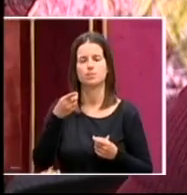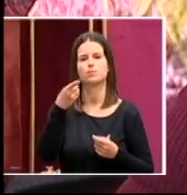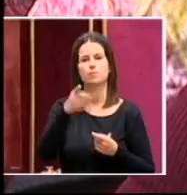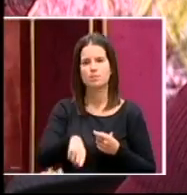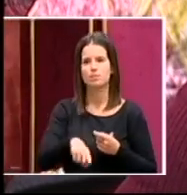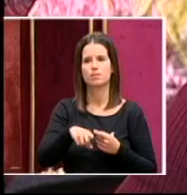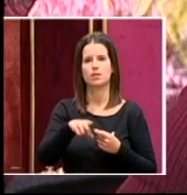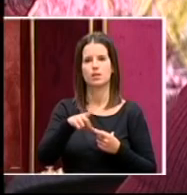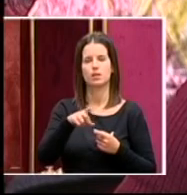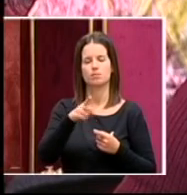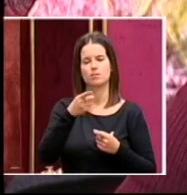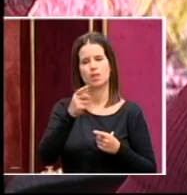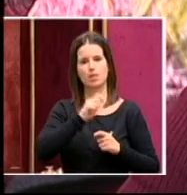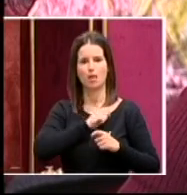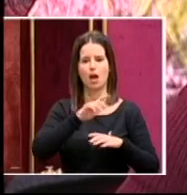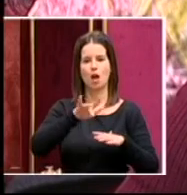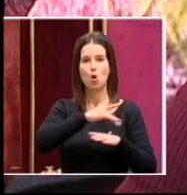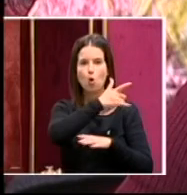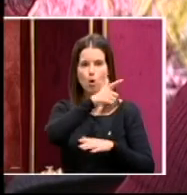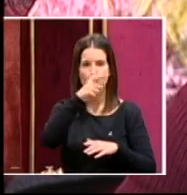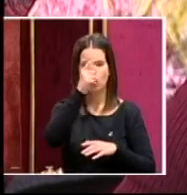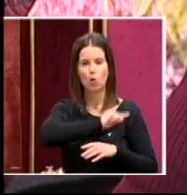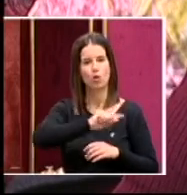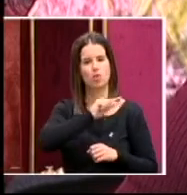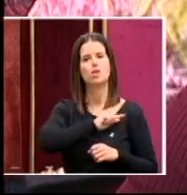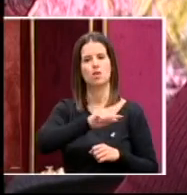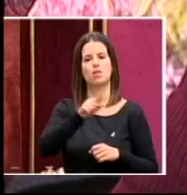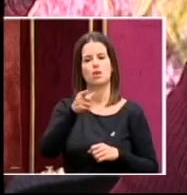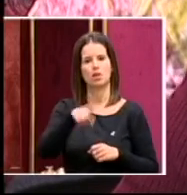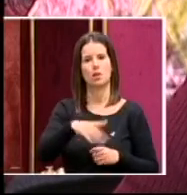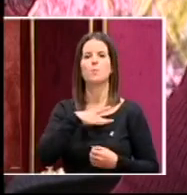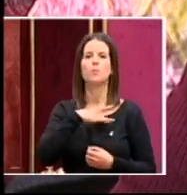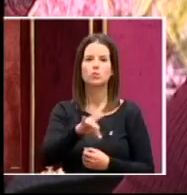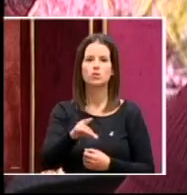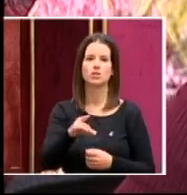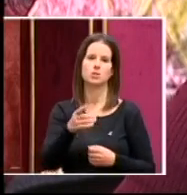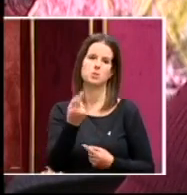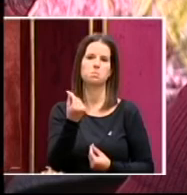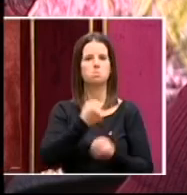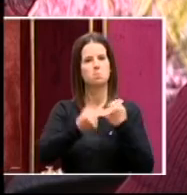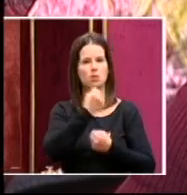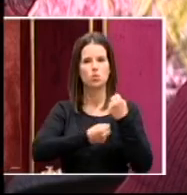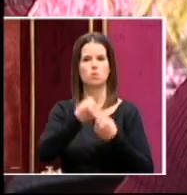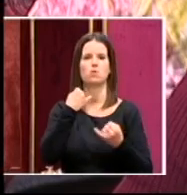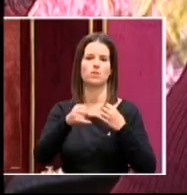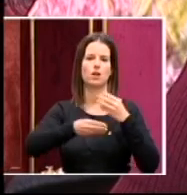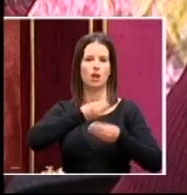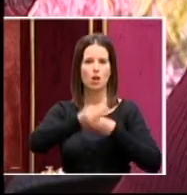también la gente se conciencie, vea que es posible y que es rentable y lo haga. La gente en sus casas, las